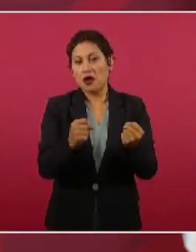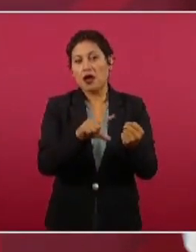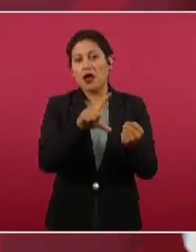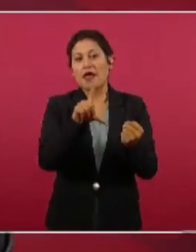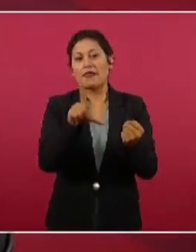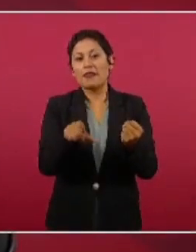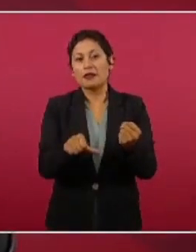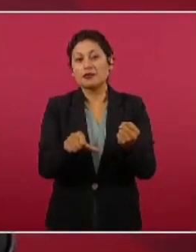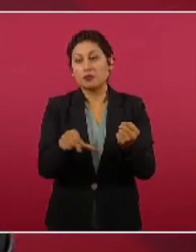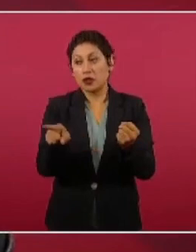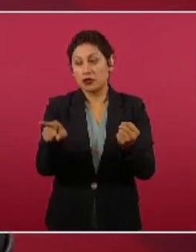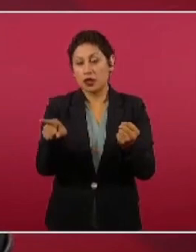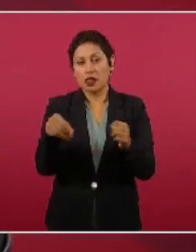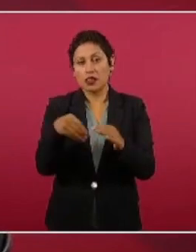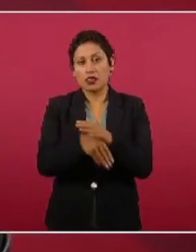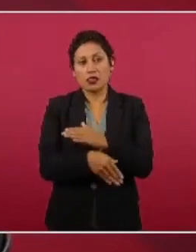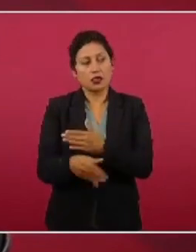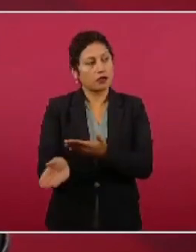Nada es nada.